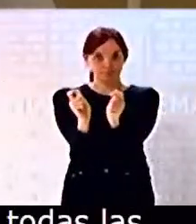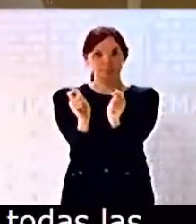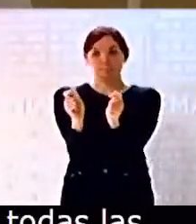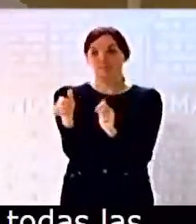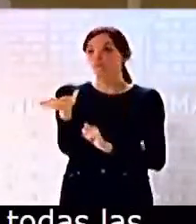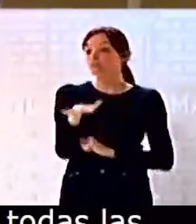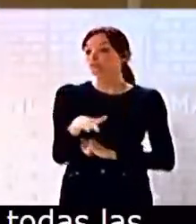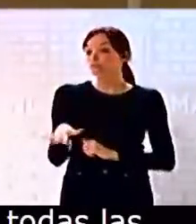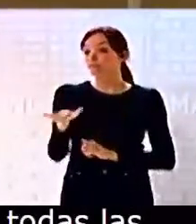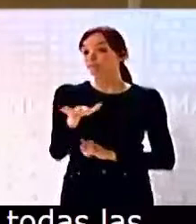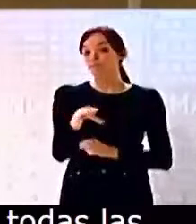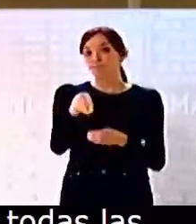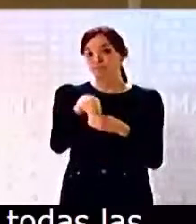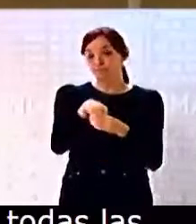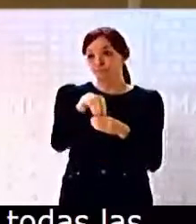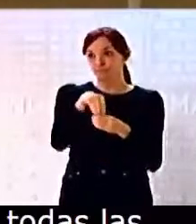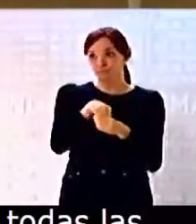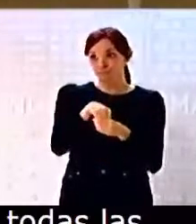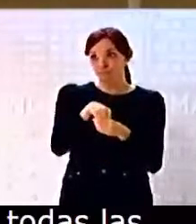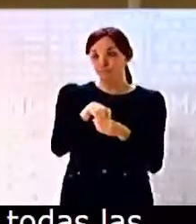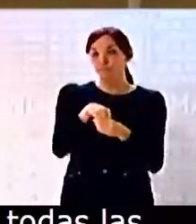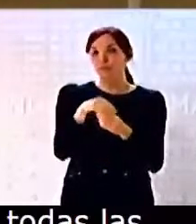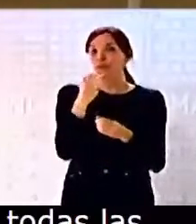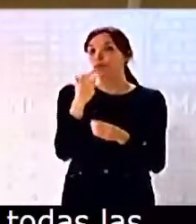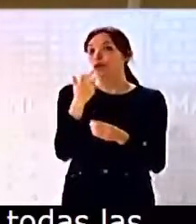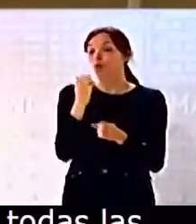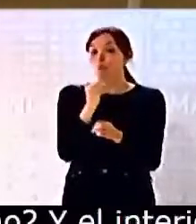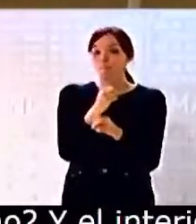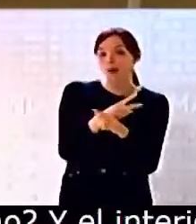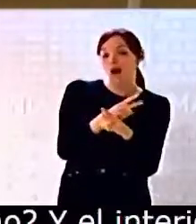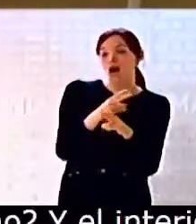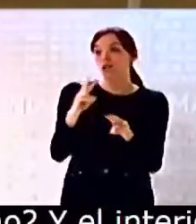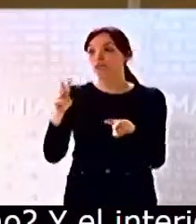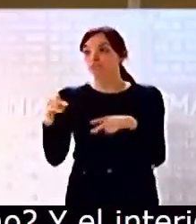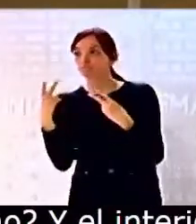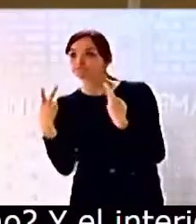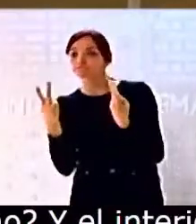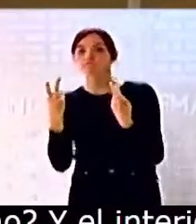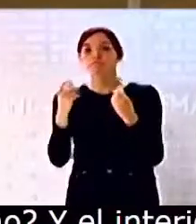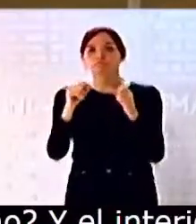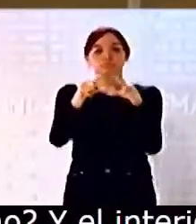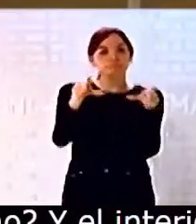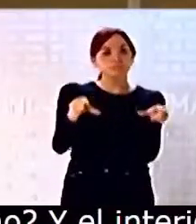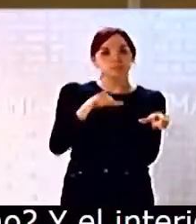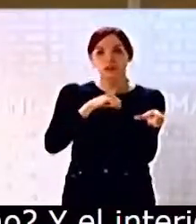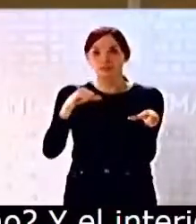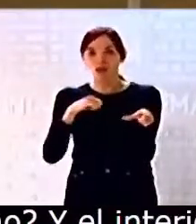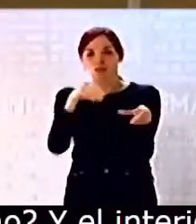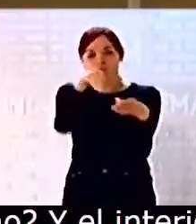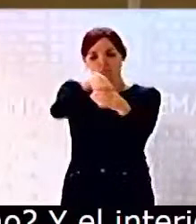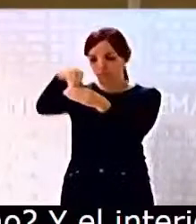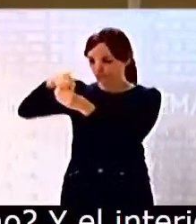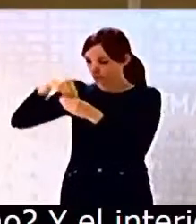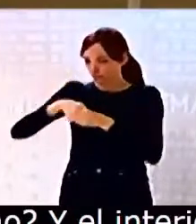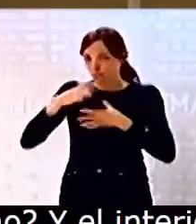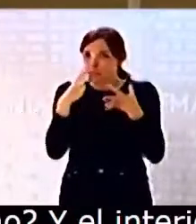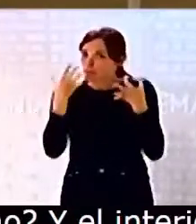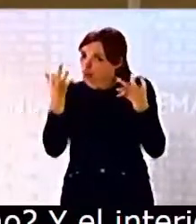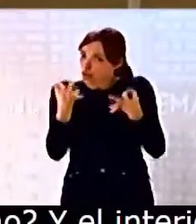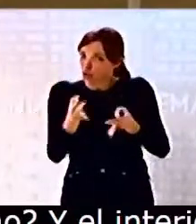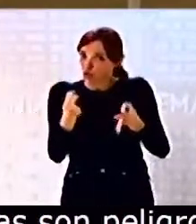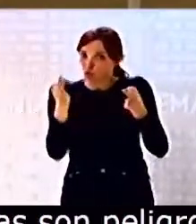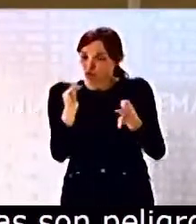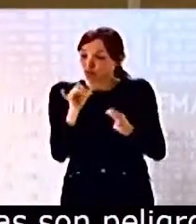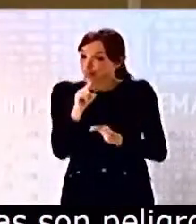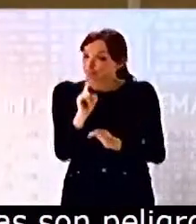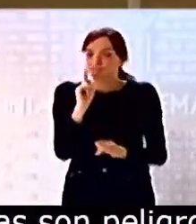zona, el interior de los establecimientos y el interior de las zonas privadas son peligrosos y, por lo tanto, ahí tenemos